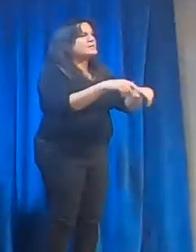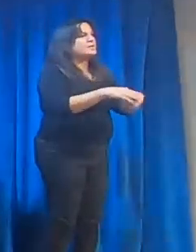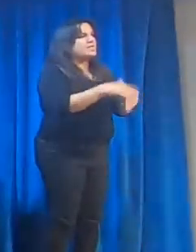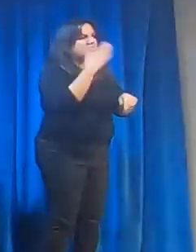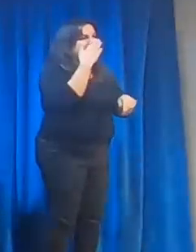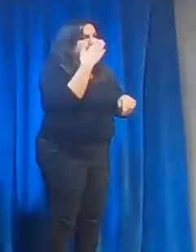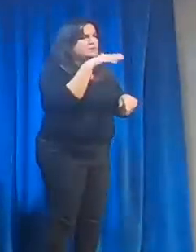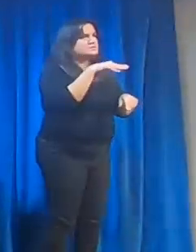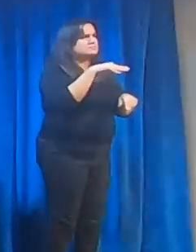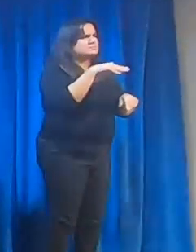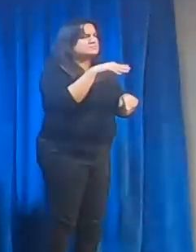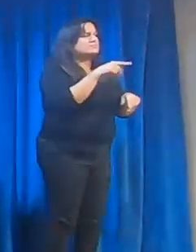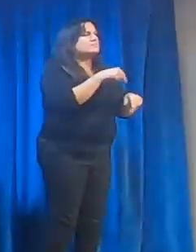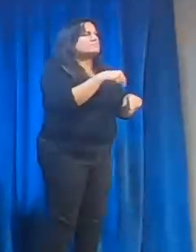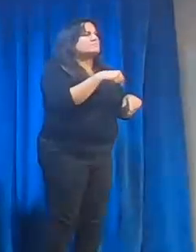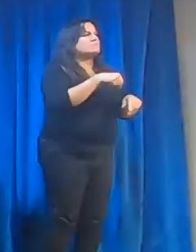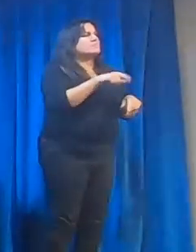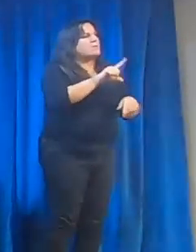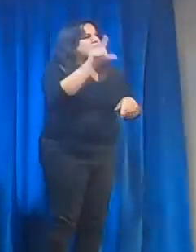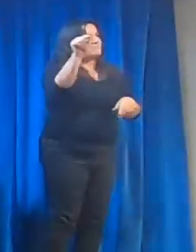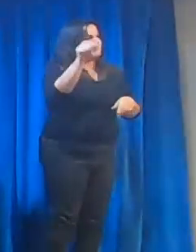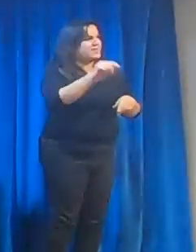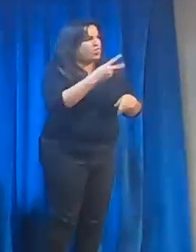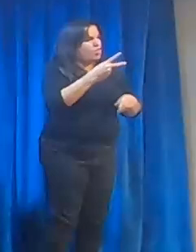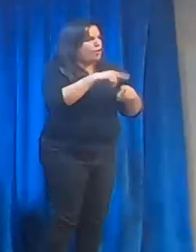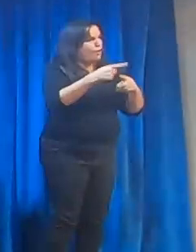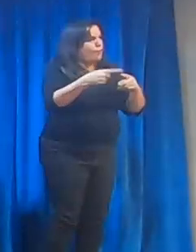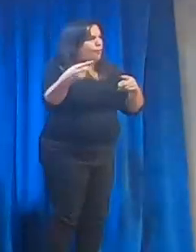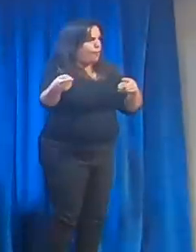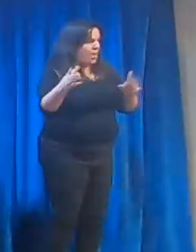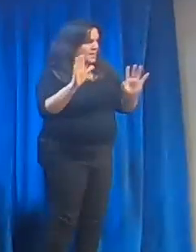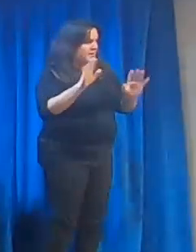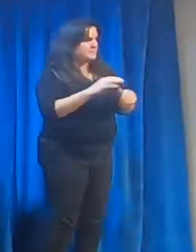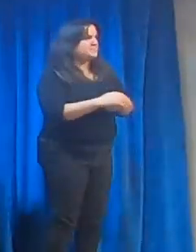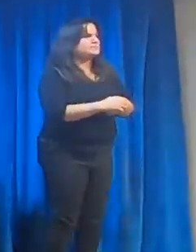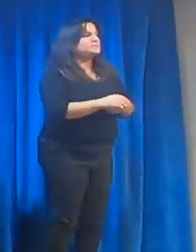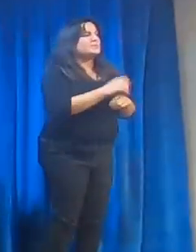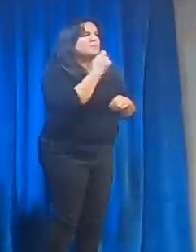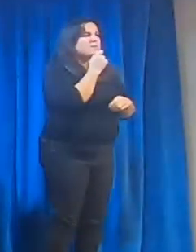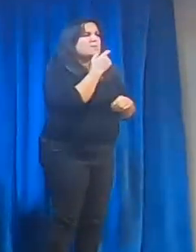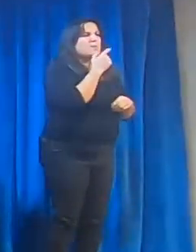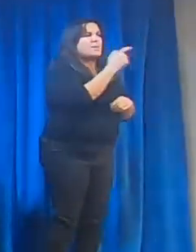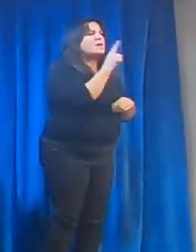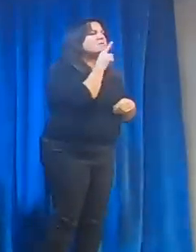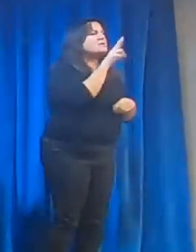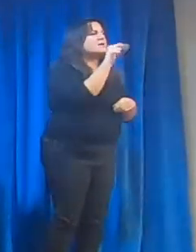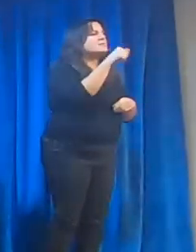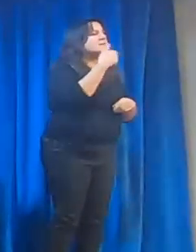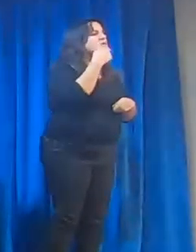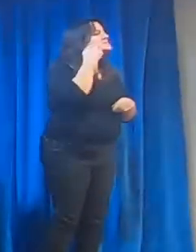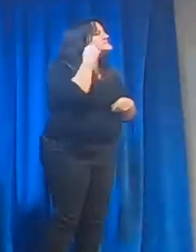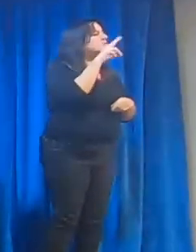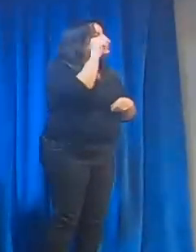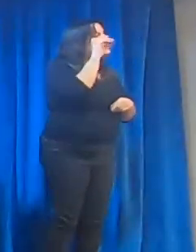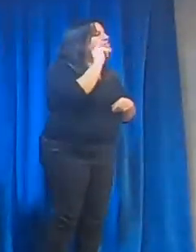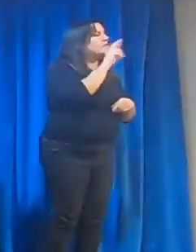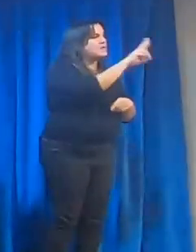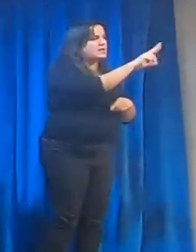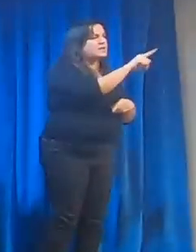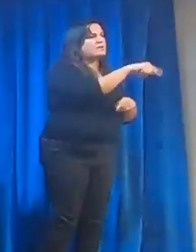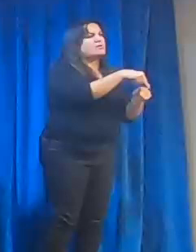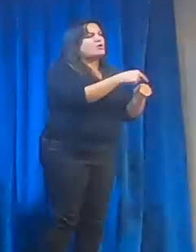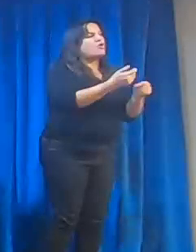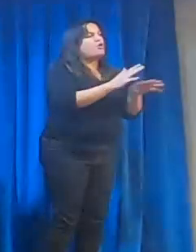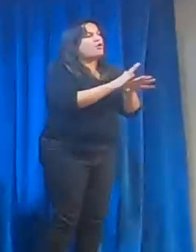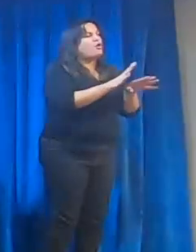allá. Transgredir es una palabra netamente espacial, quiere decir ir más allá. Es muy distinto a violar, ¿no? Pero el